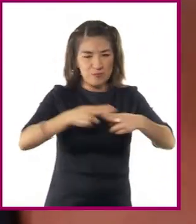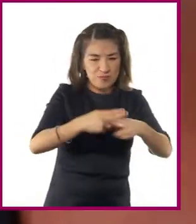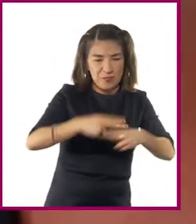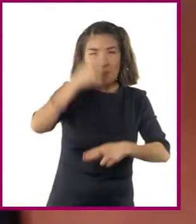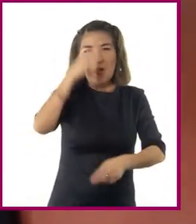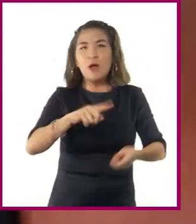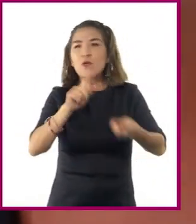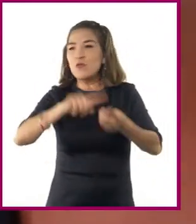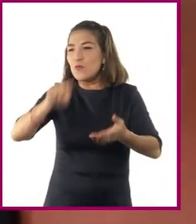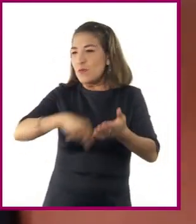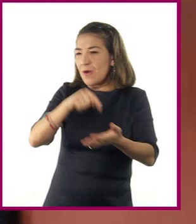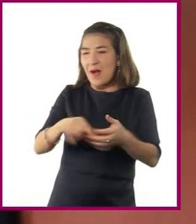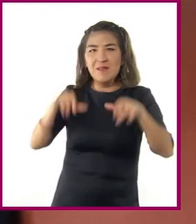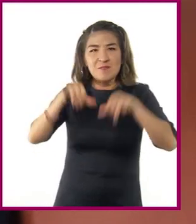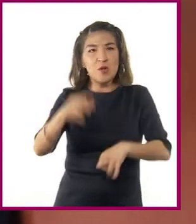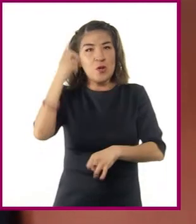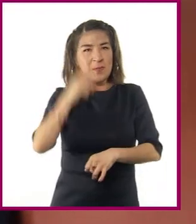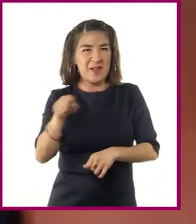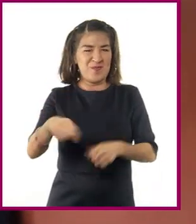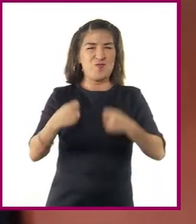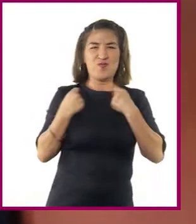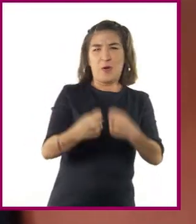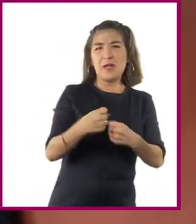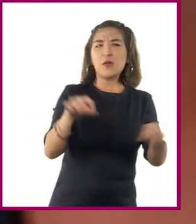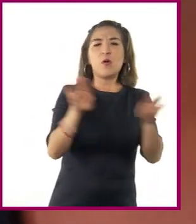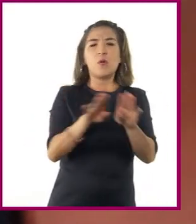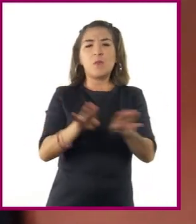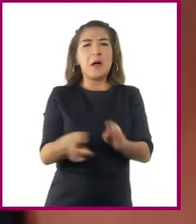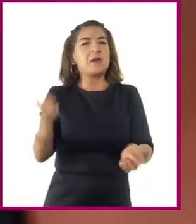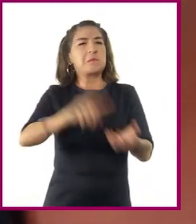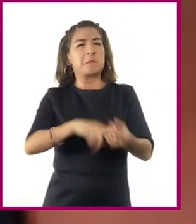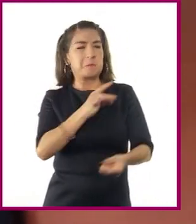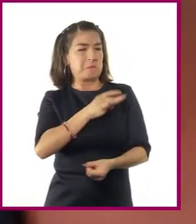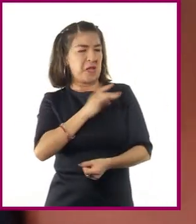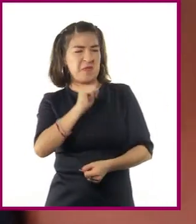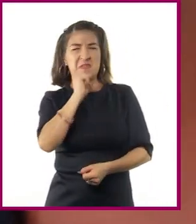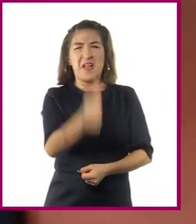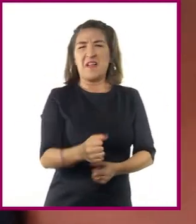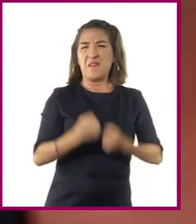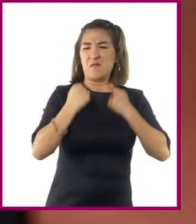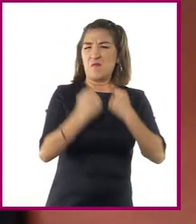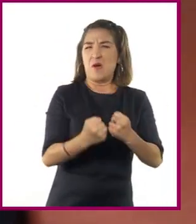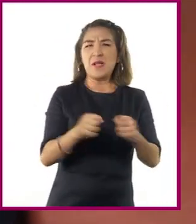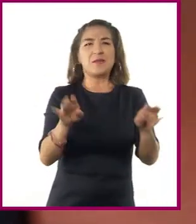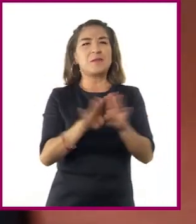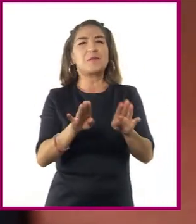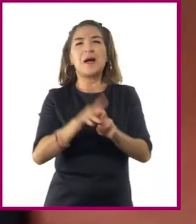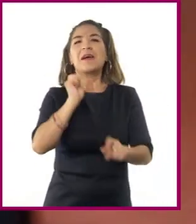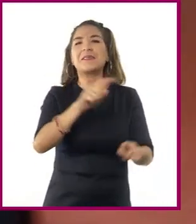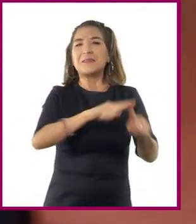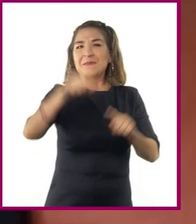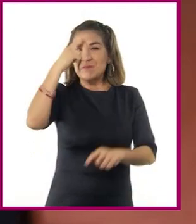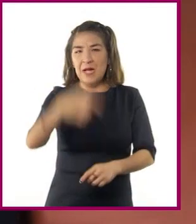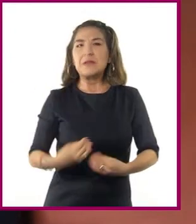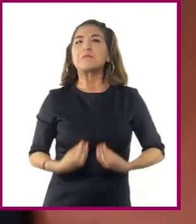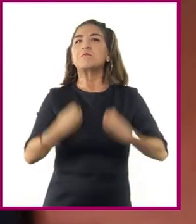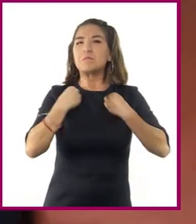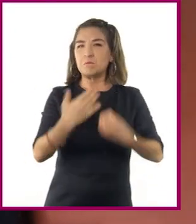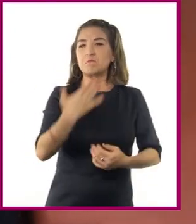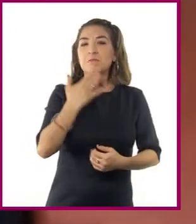dormir, etc., era el fuerte, el que basaba del miedo y de su fuerza. Ganaba todos los elementos que necesitaba para